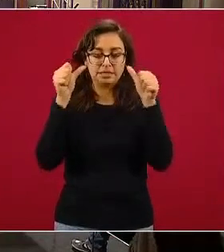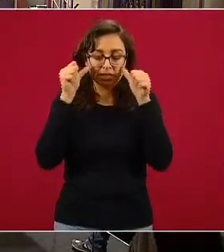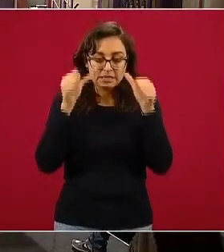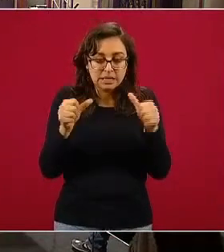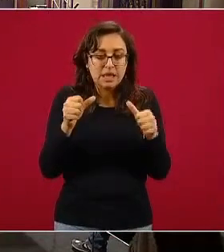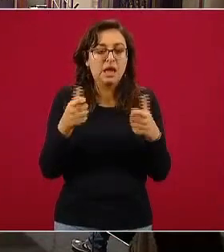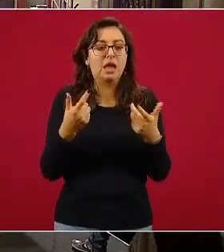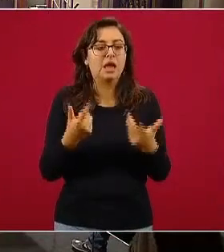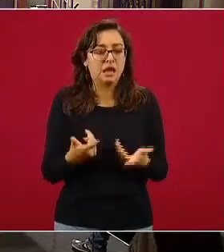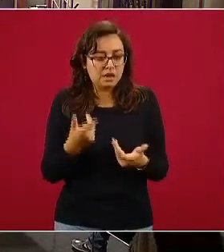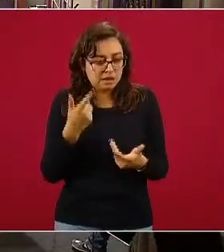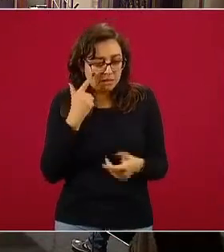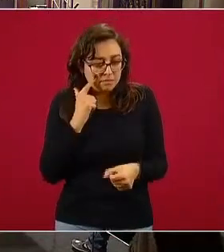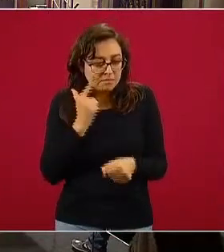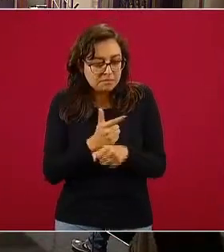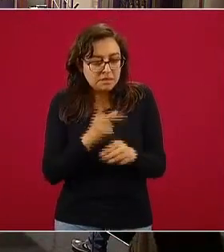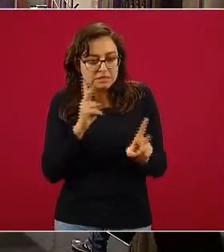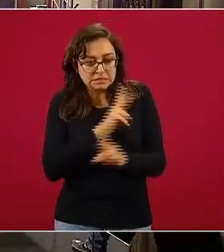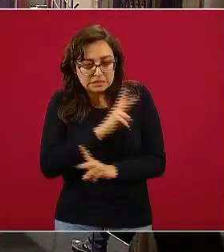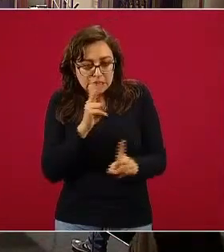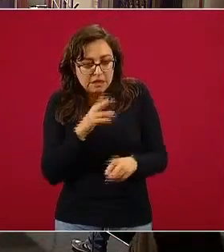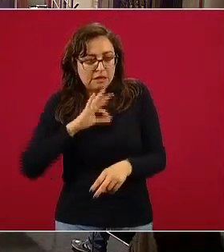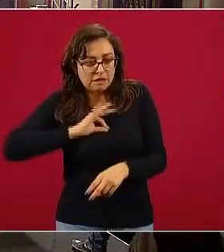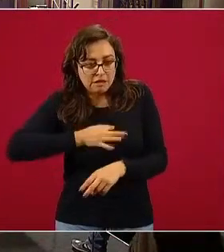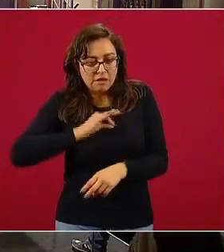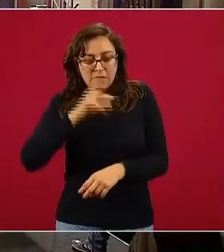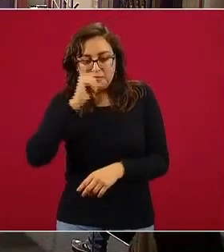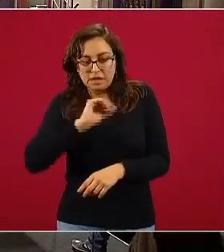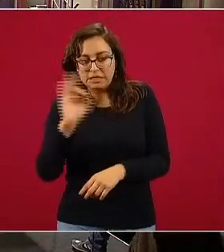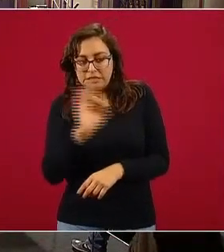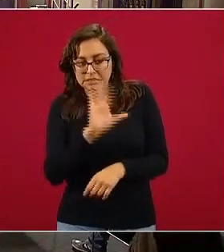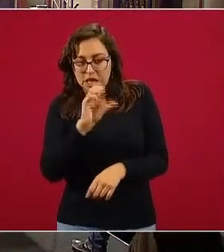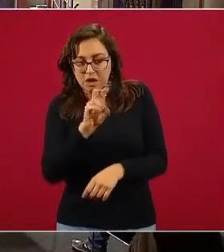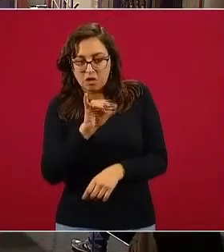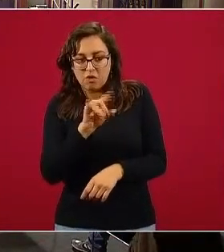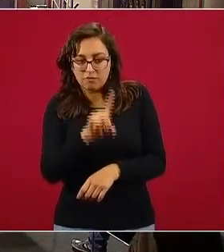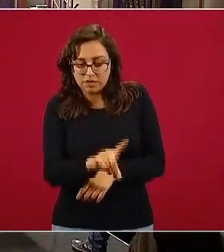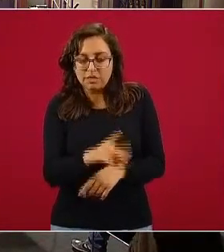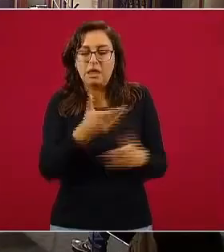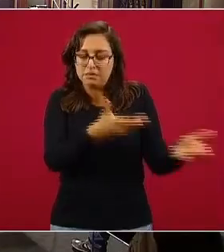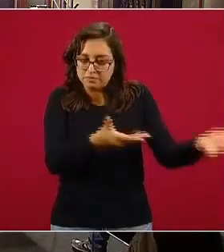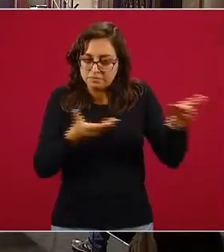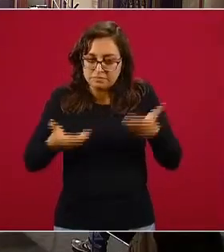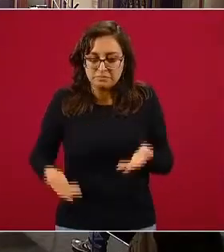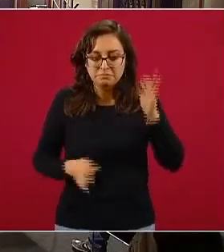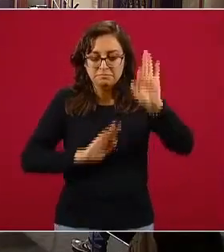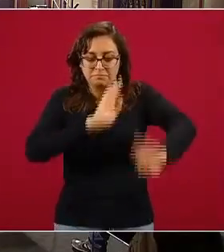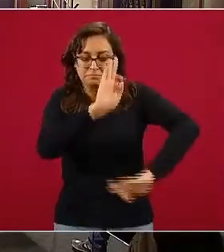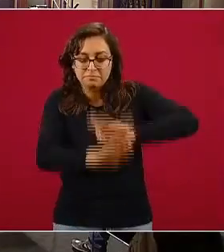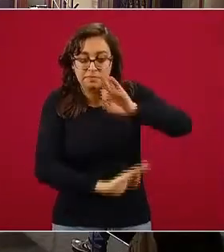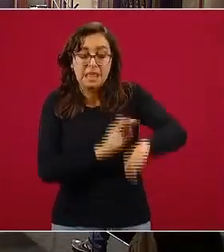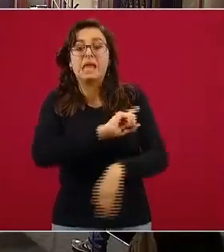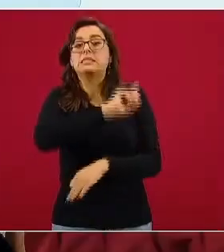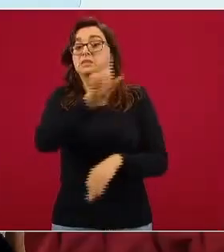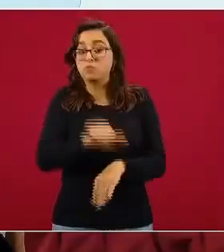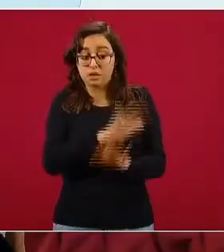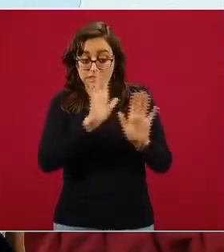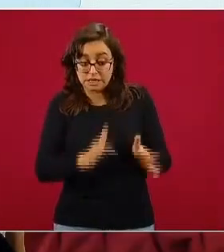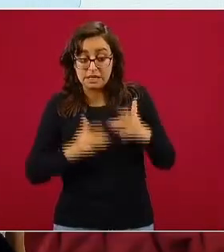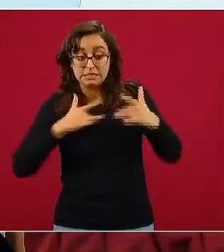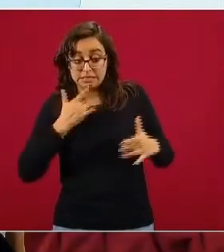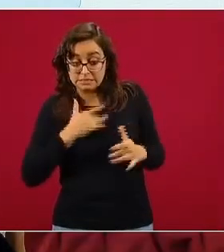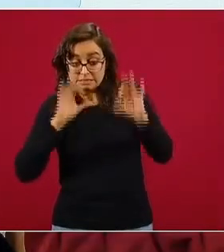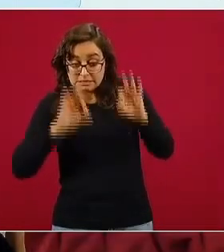con síntomas respiratorios, con un cuadro sospechoso de COVID, estabilizarlo si es necesario y trasladarlo hacia